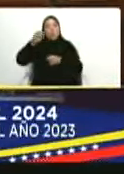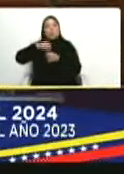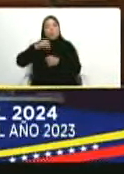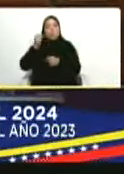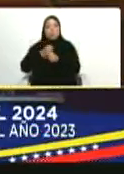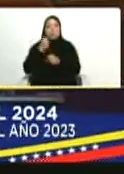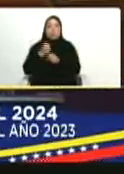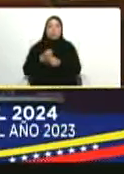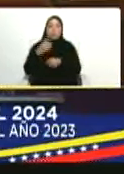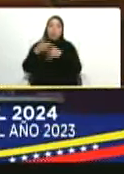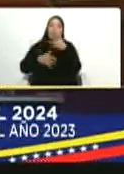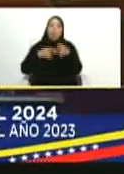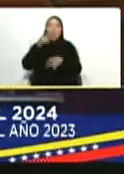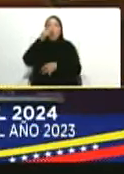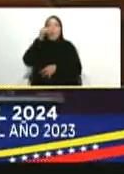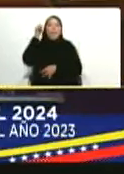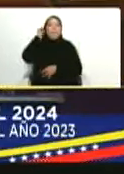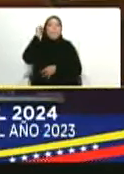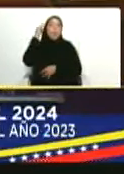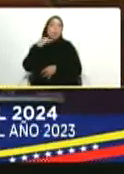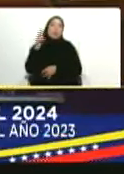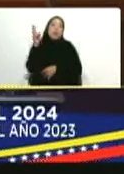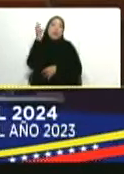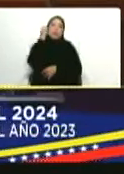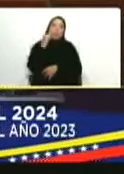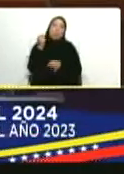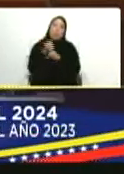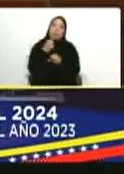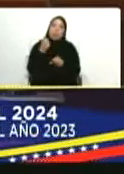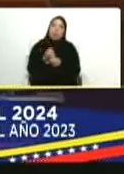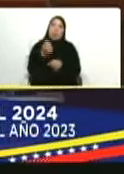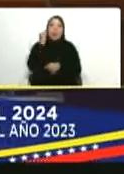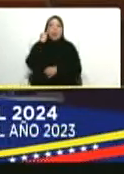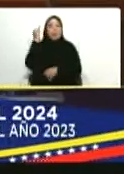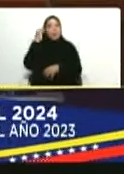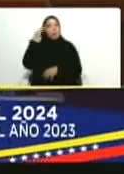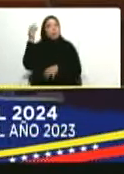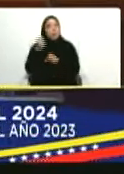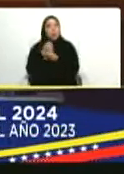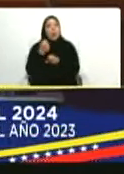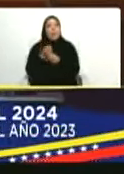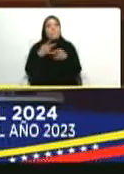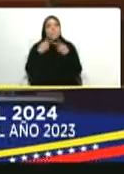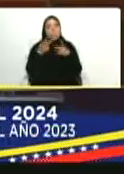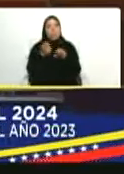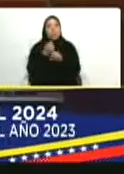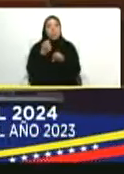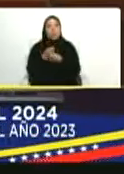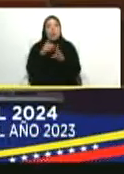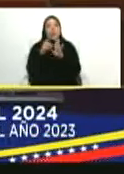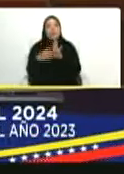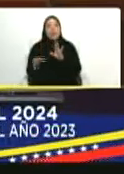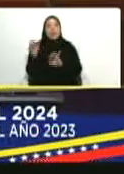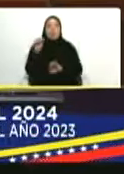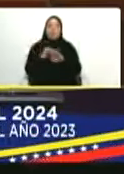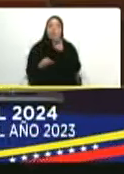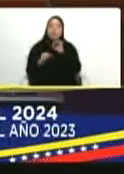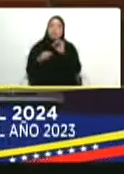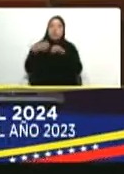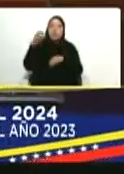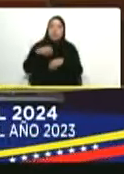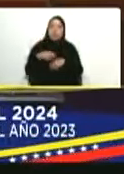del regimiento de hombres y mujeres de Bolívar y Sucre, que armados de ideas, sueños y voluntad, tenemos el deber de defender el